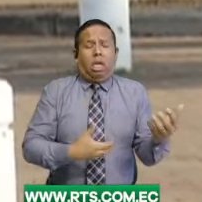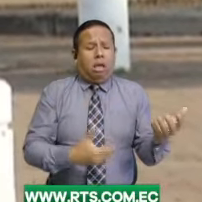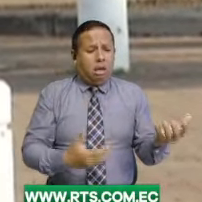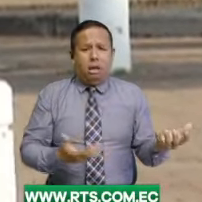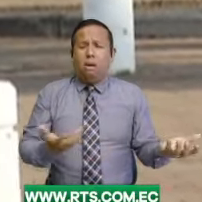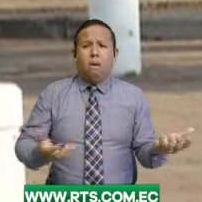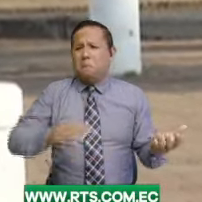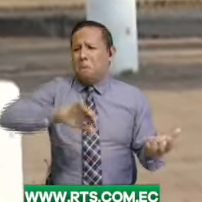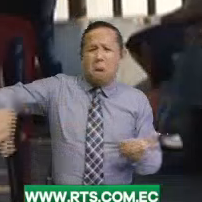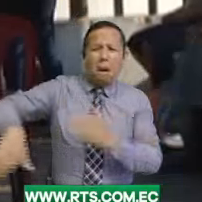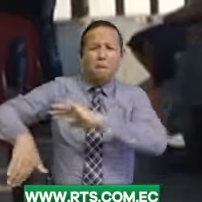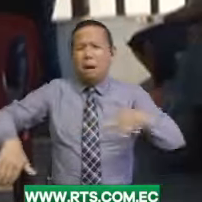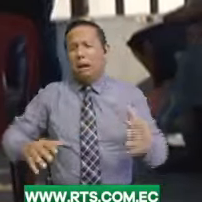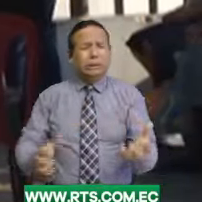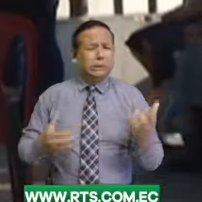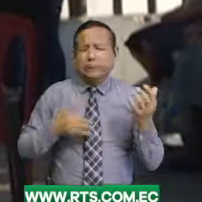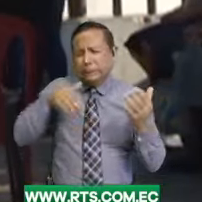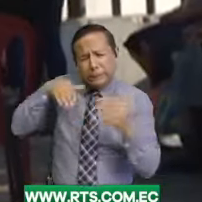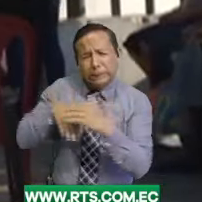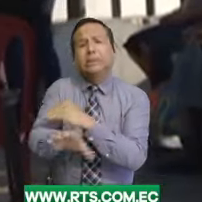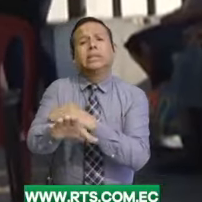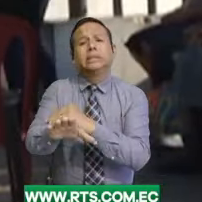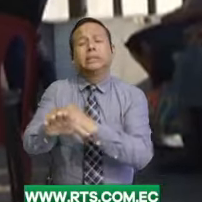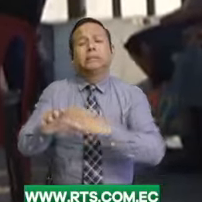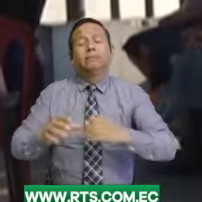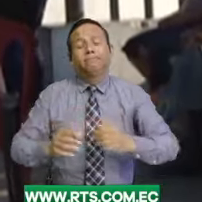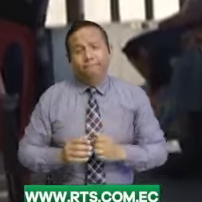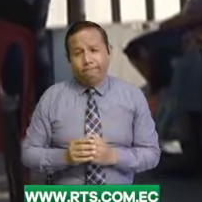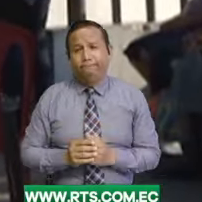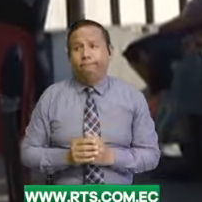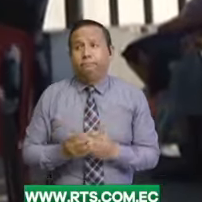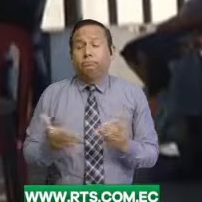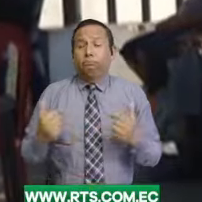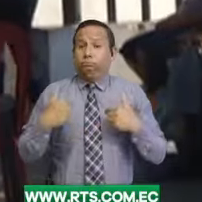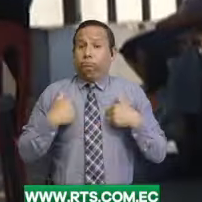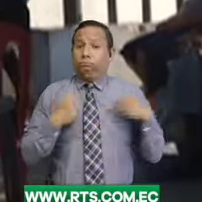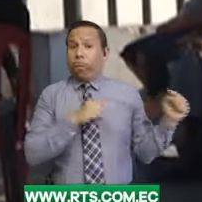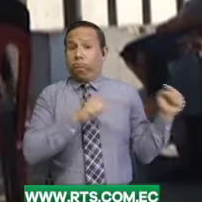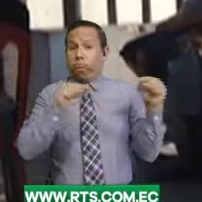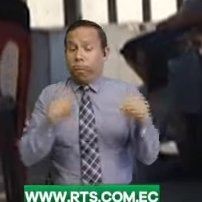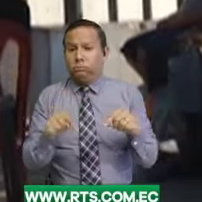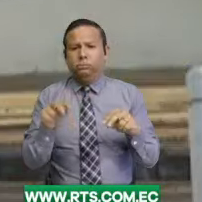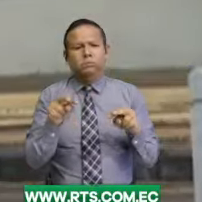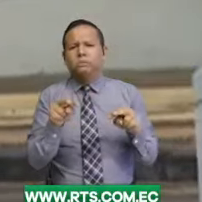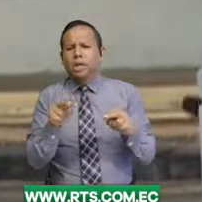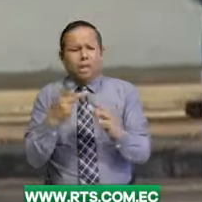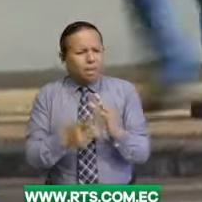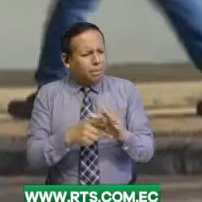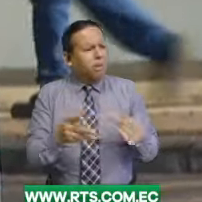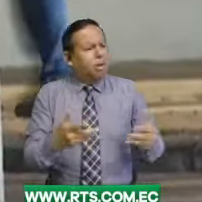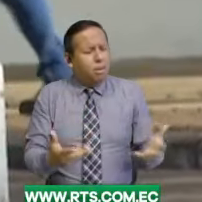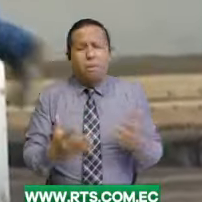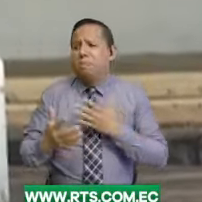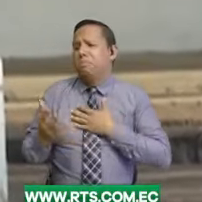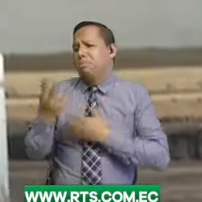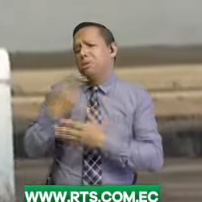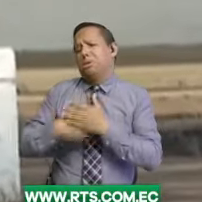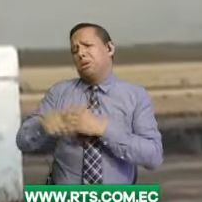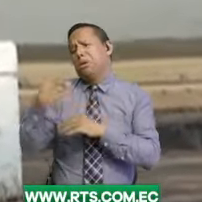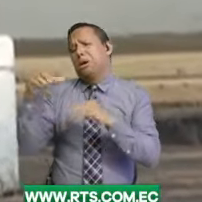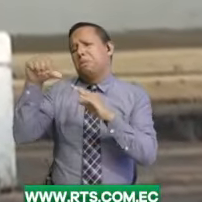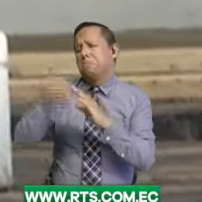a los guardias, quebró un teléfono, la mamá se hizo, salió de caos. Pero como yo vine por ecografía y le dije, ¿qué te pasa? Dice que mi hijo está entre la vida y